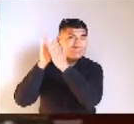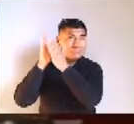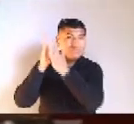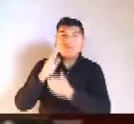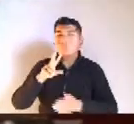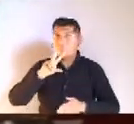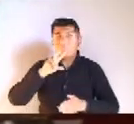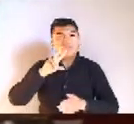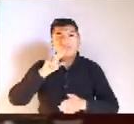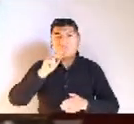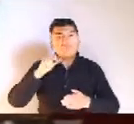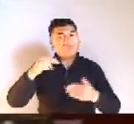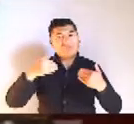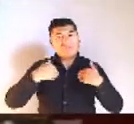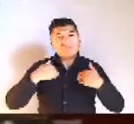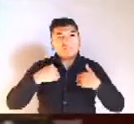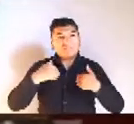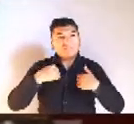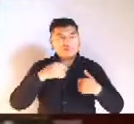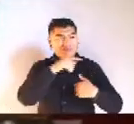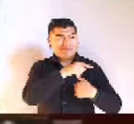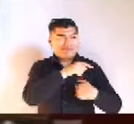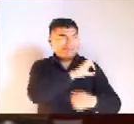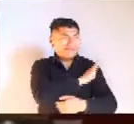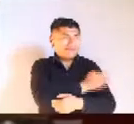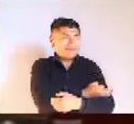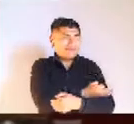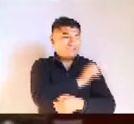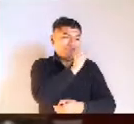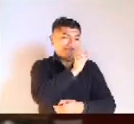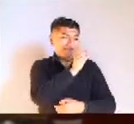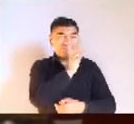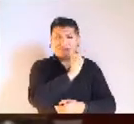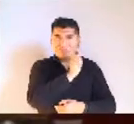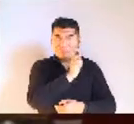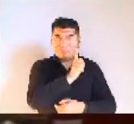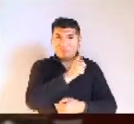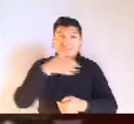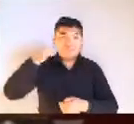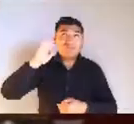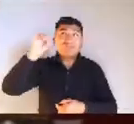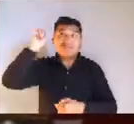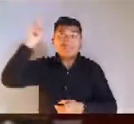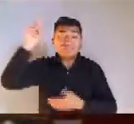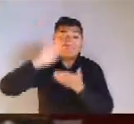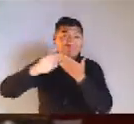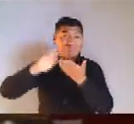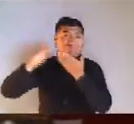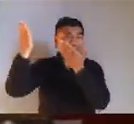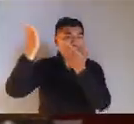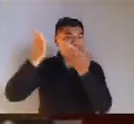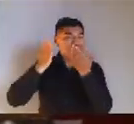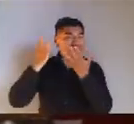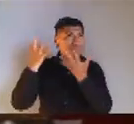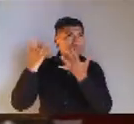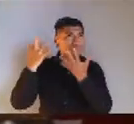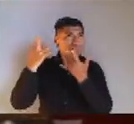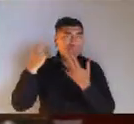no tenemos que escatimar ningún esfuerzo, porque el Dios misericordioso nos